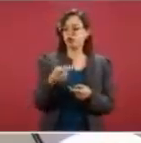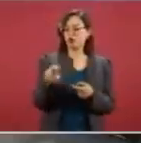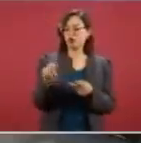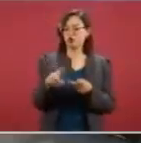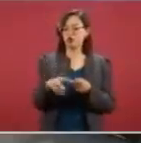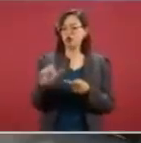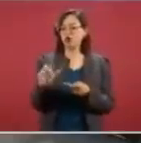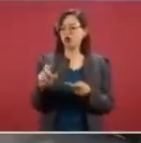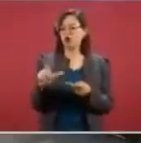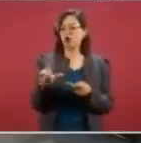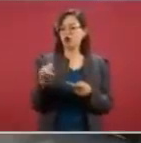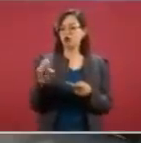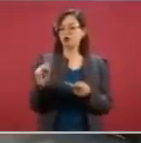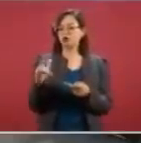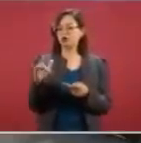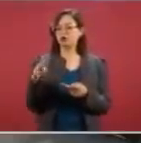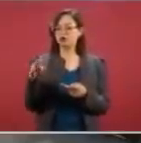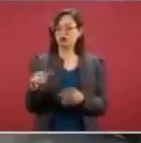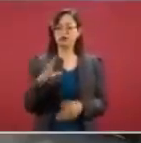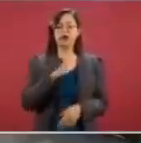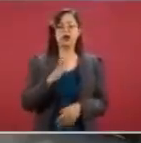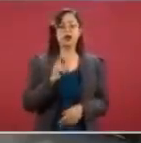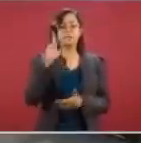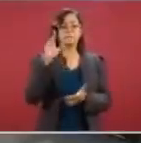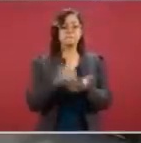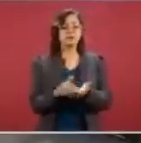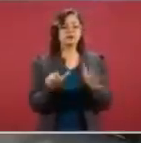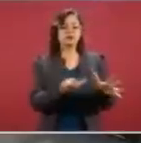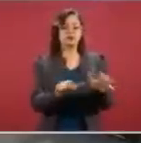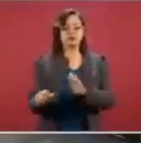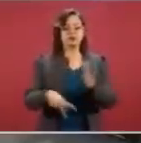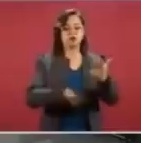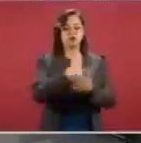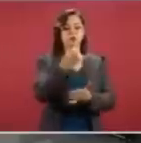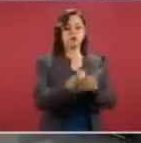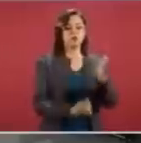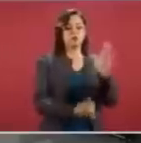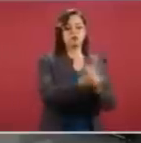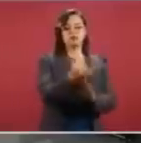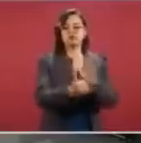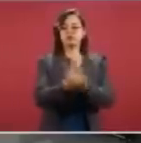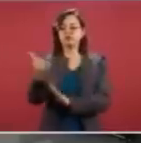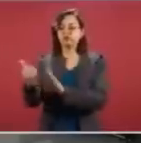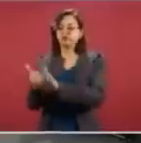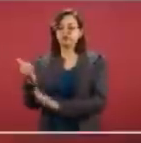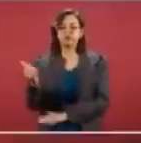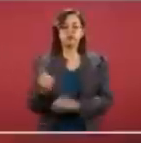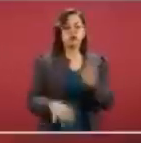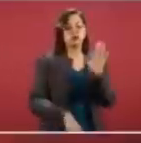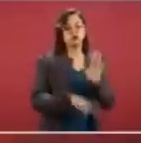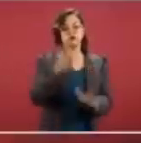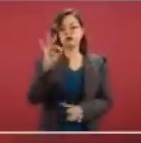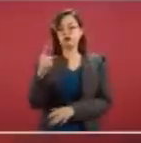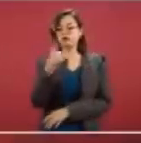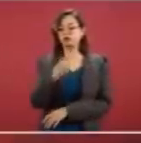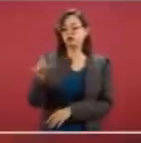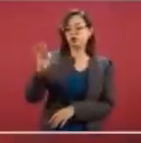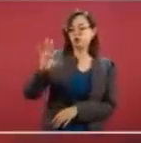se han identificado 1.600 proyectos. Hoy nos vamos a concentrar en